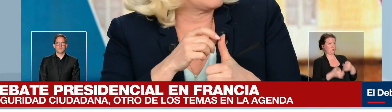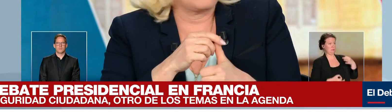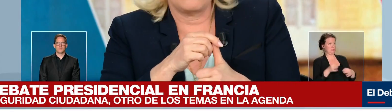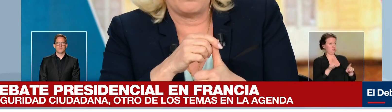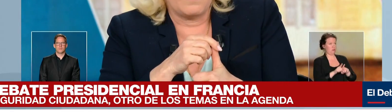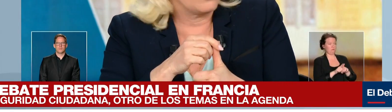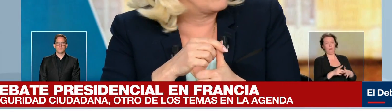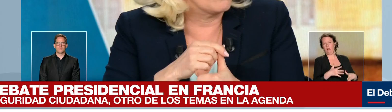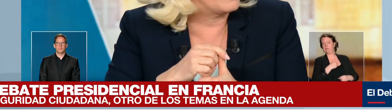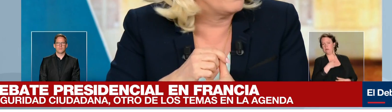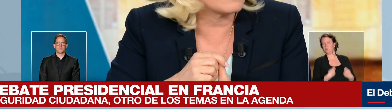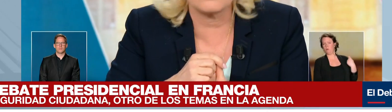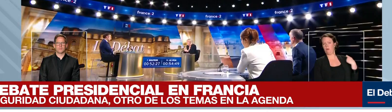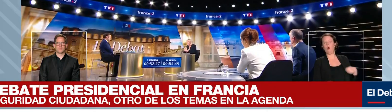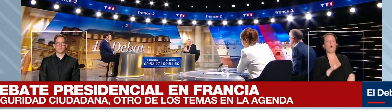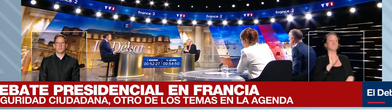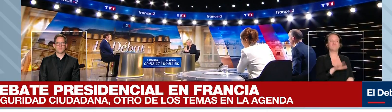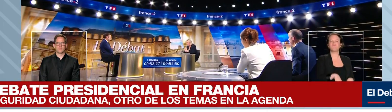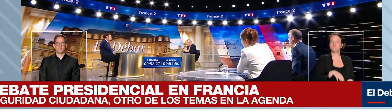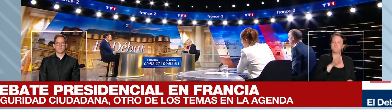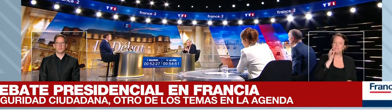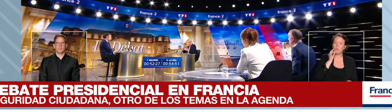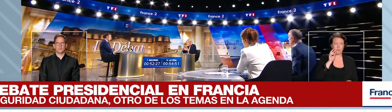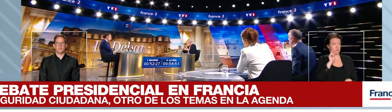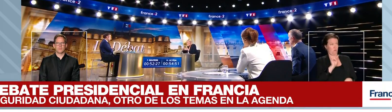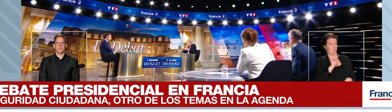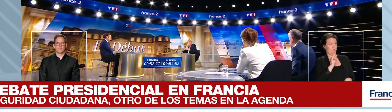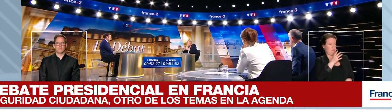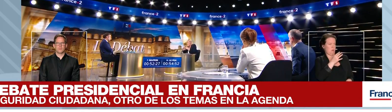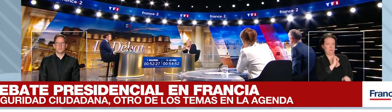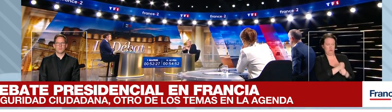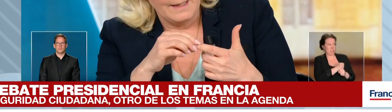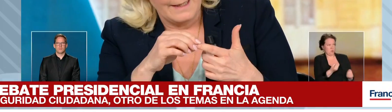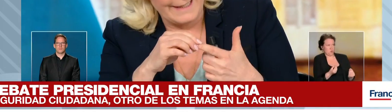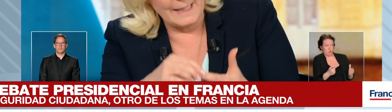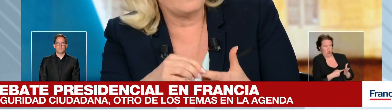laxismo total. Laxismo por falta de medios, a veces, esto hay que reconocerlo.